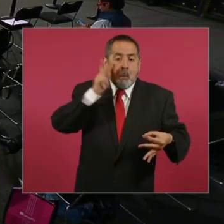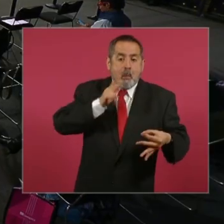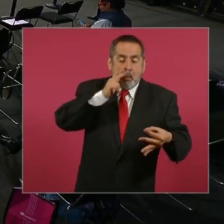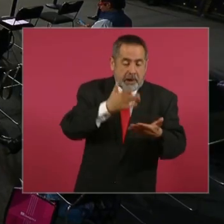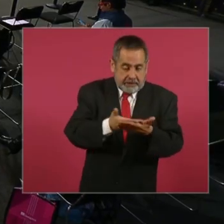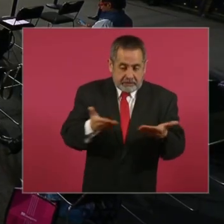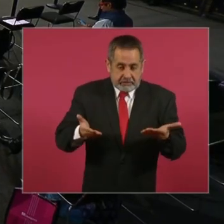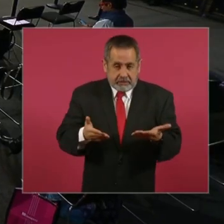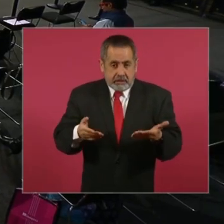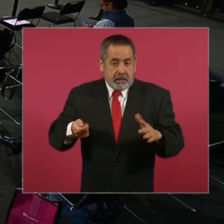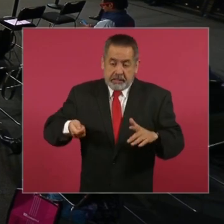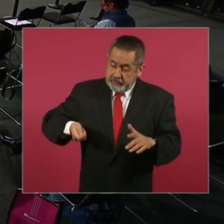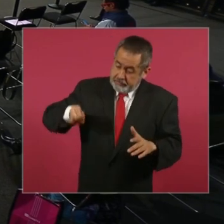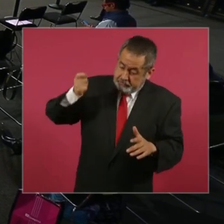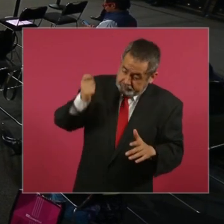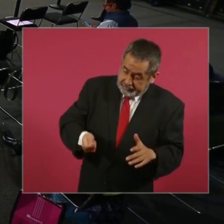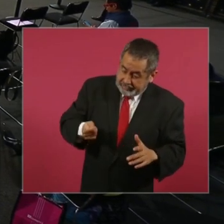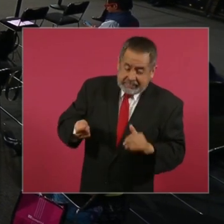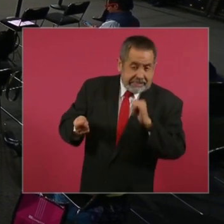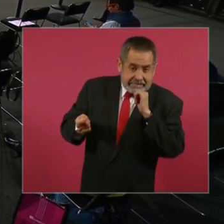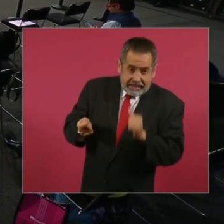mientras no haya una sentencia,